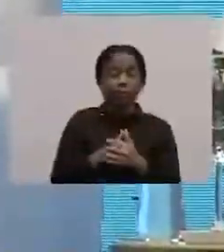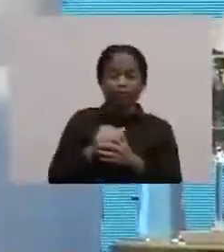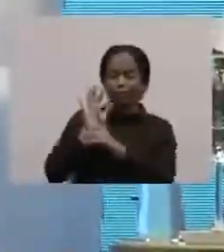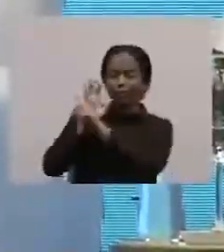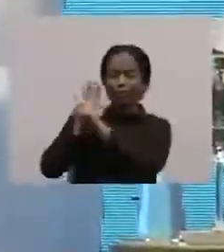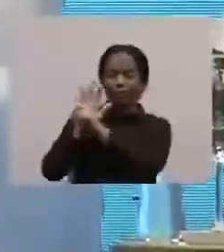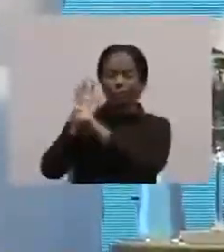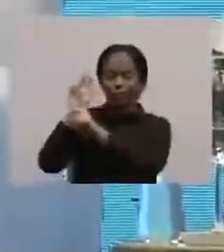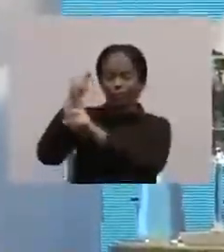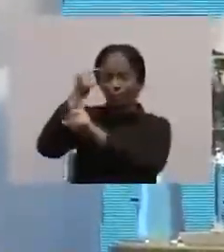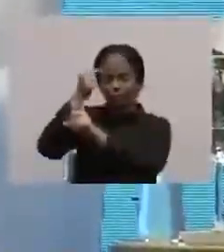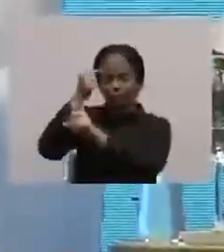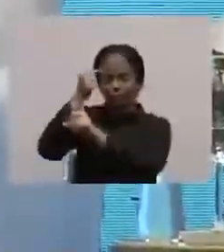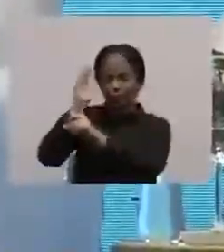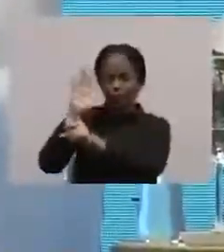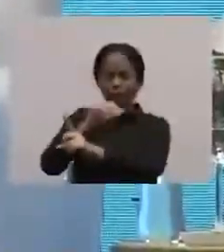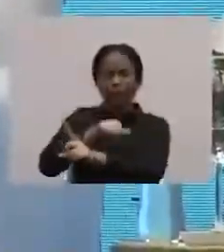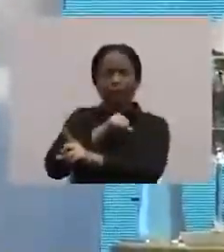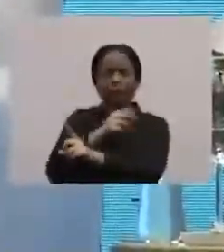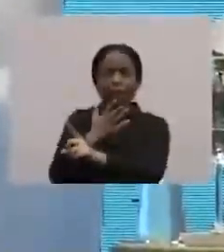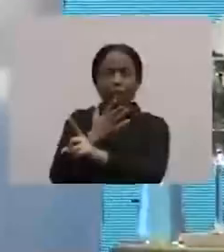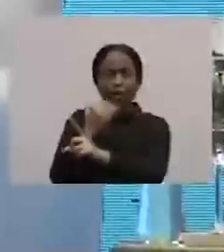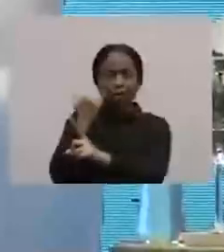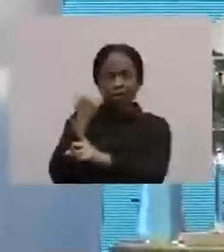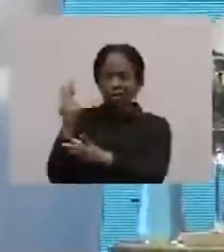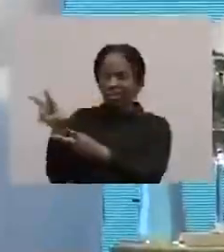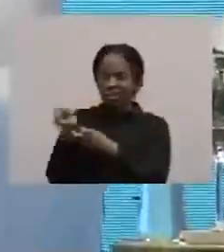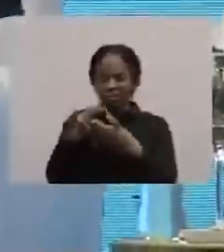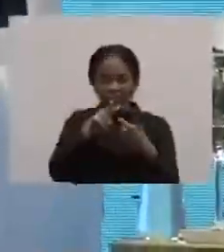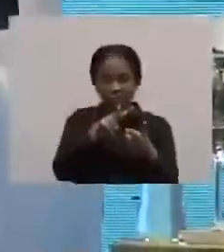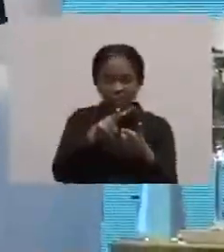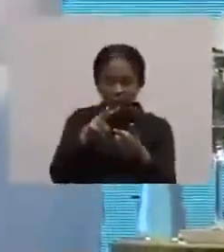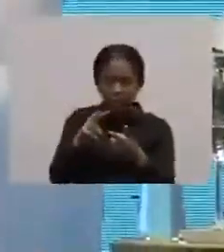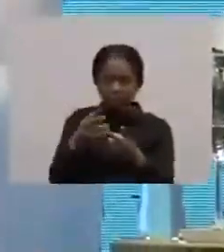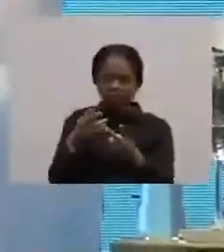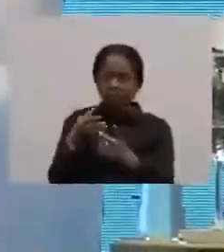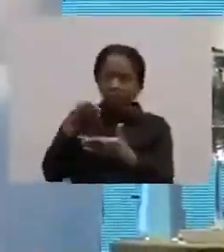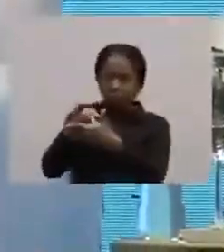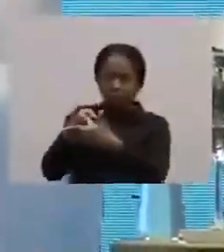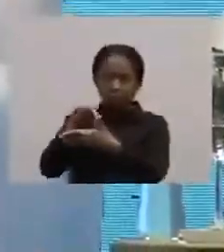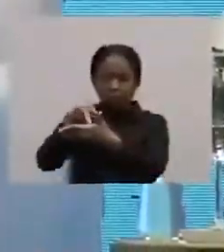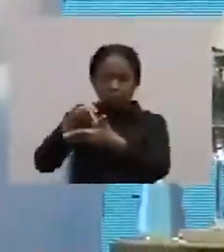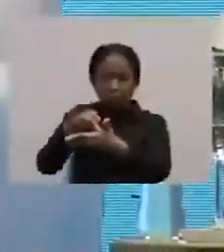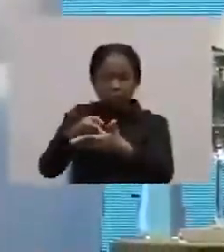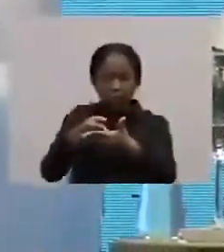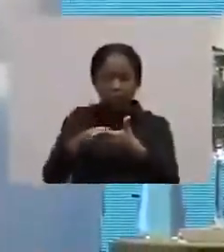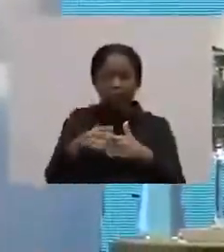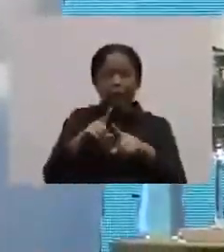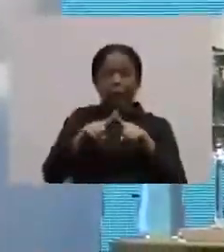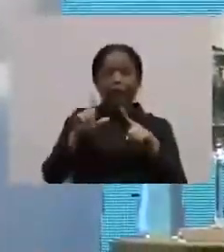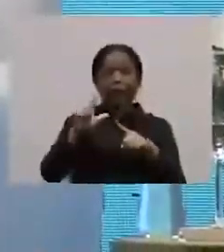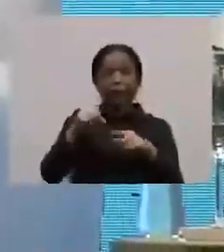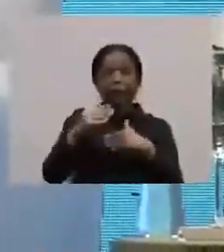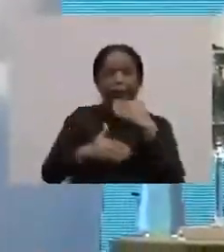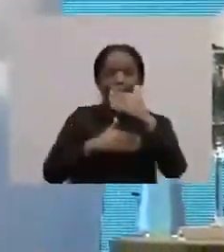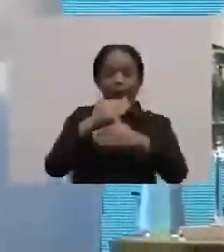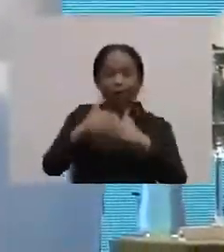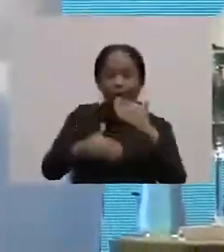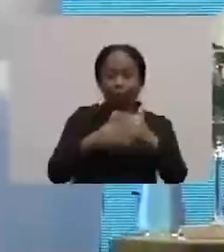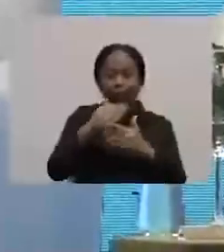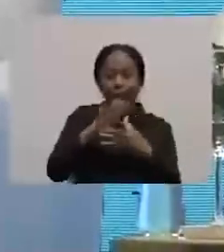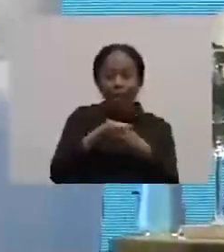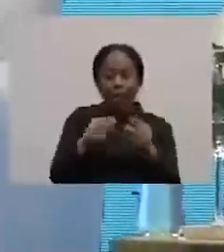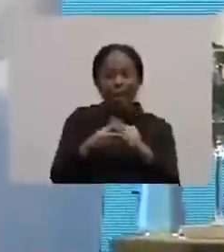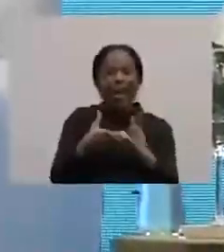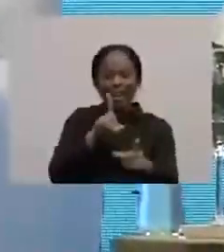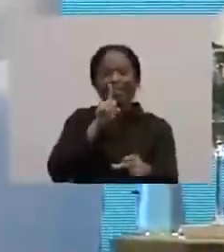que lo critica, caerle encima al que denuncia las cosas, para que después, un año después, dos años después, dice, sí, pero había un pecado que